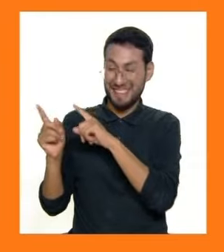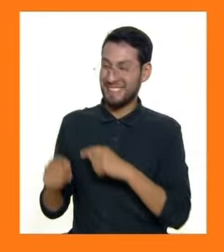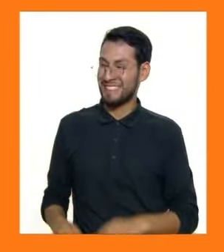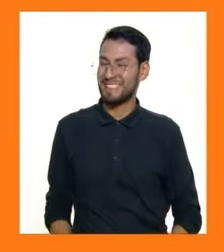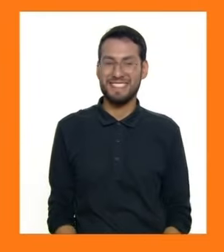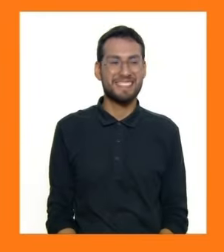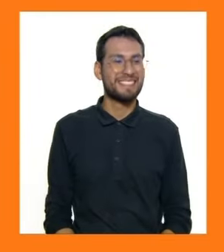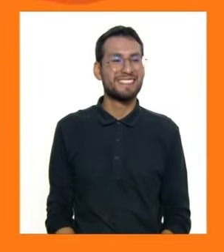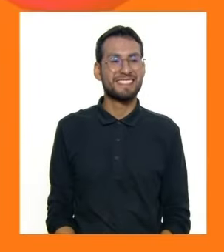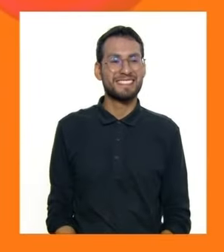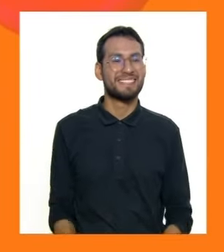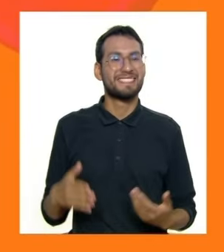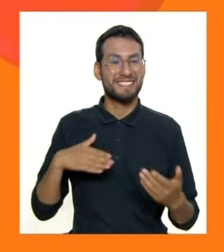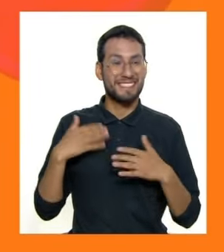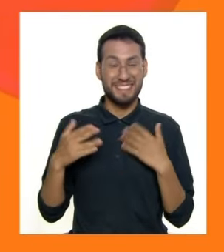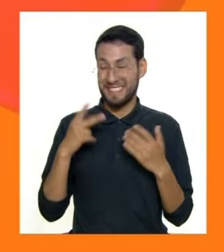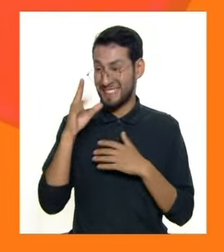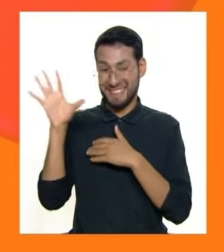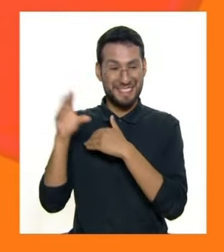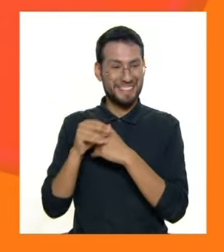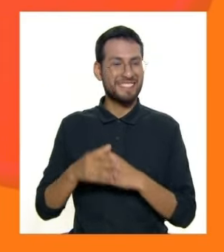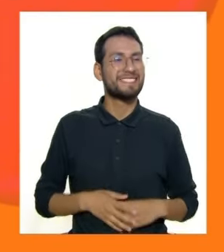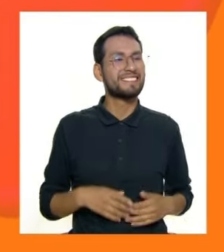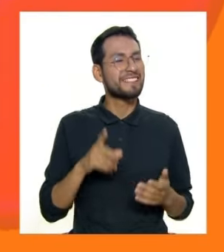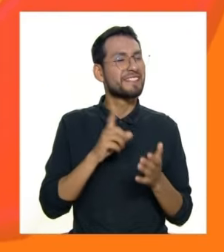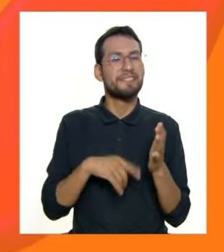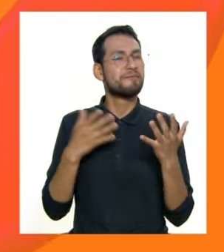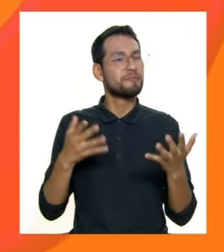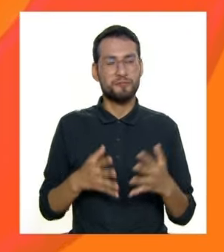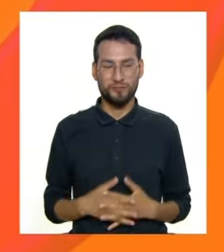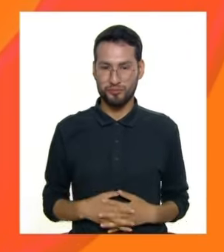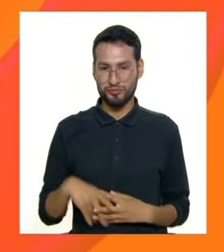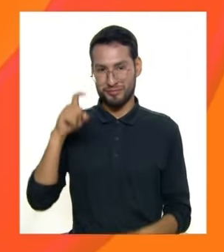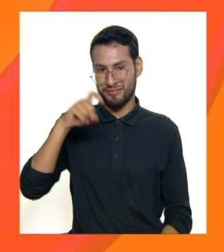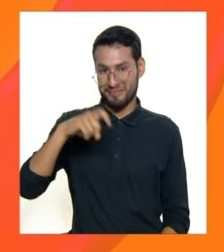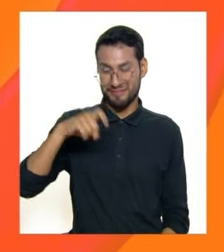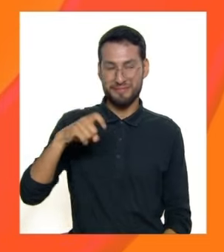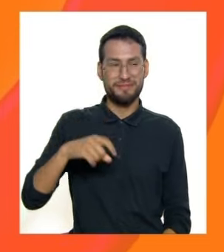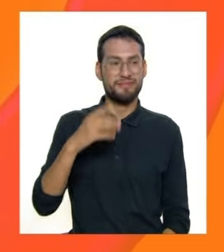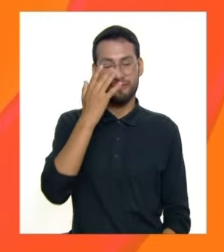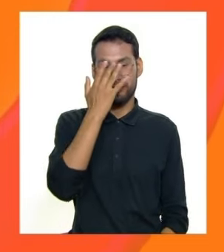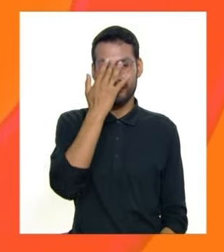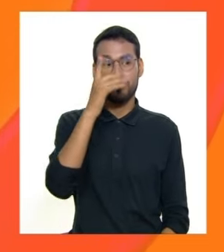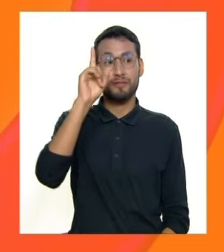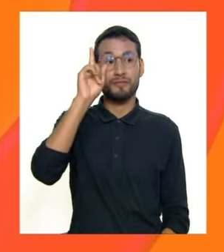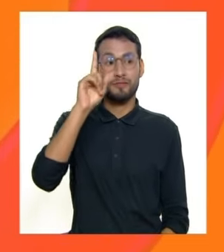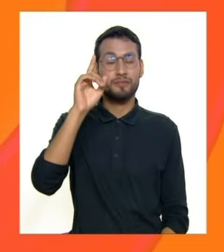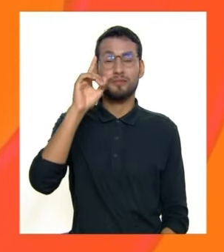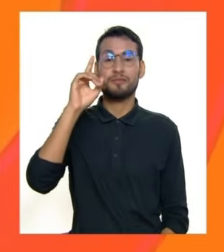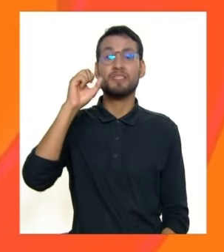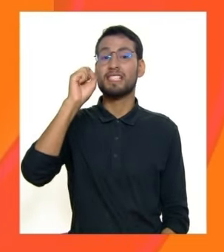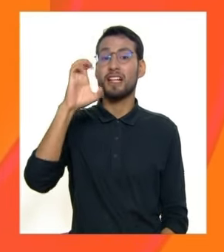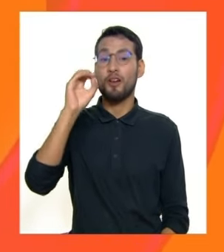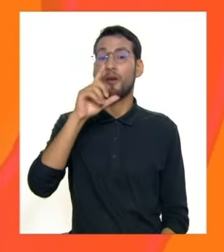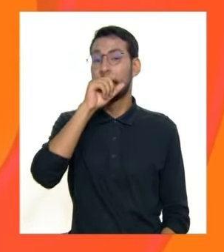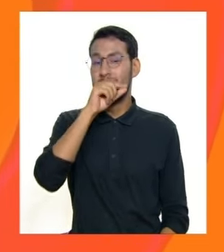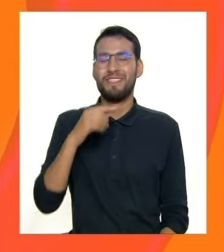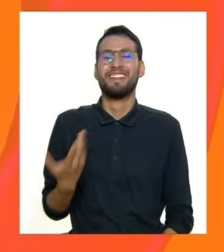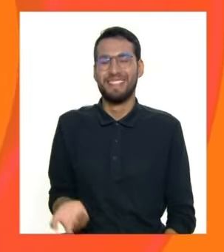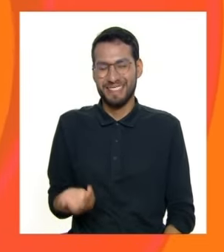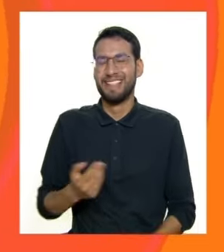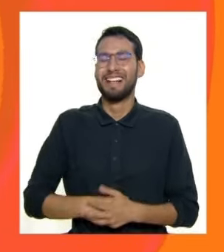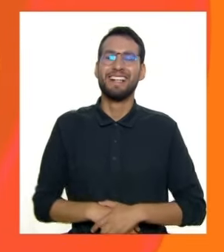director. Les va a hacer feliz esta receta. Y para esta receta necesitaremos un seco, no, seco de pollo, cuatro presas de